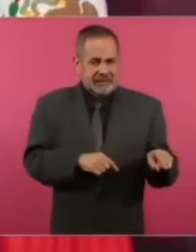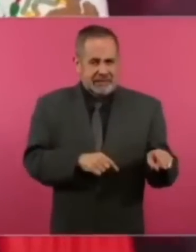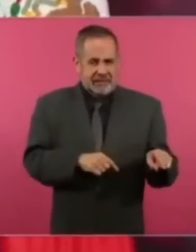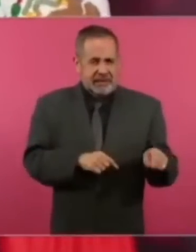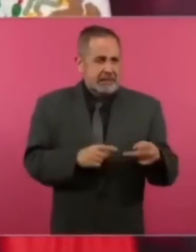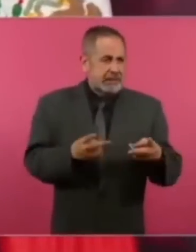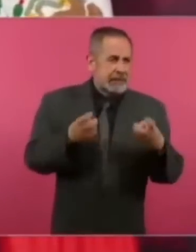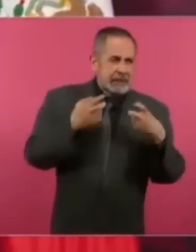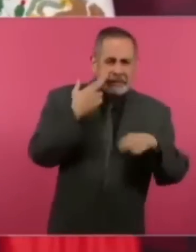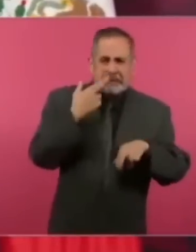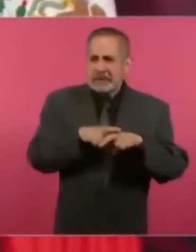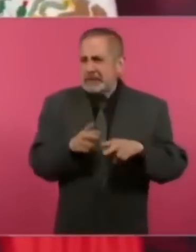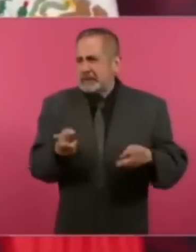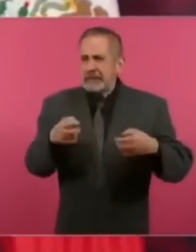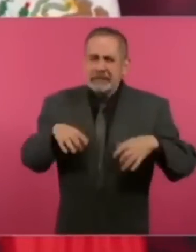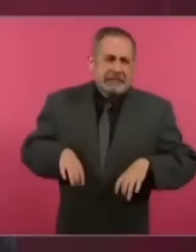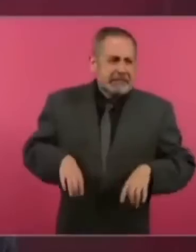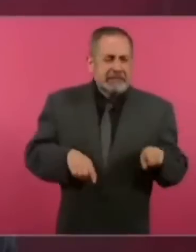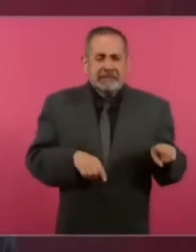muy ladrones